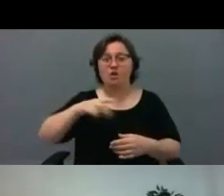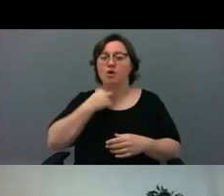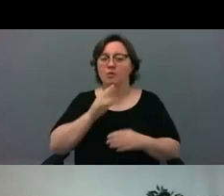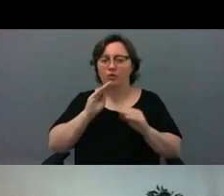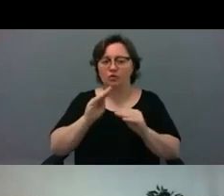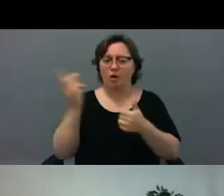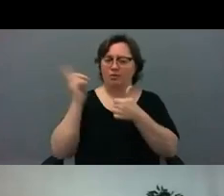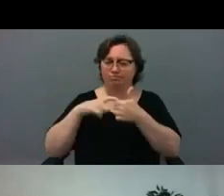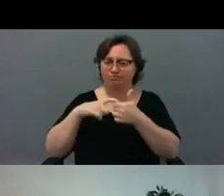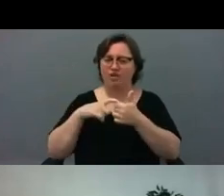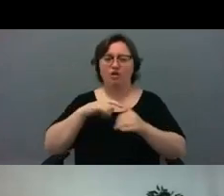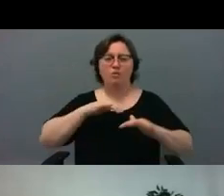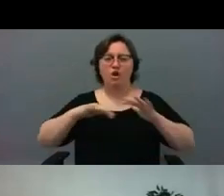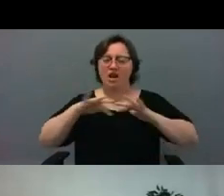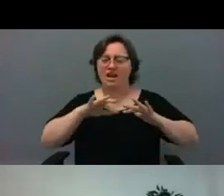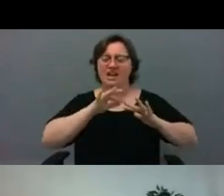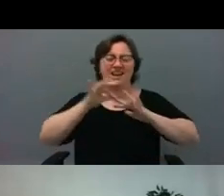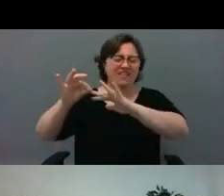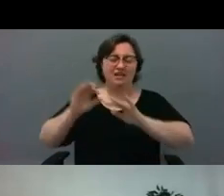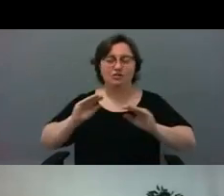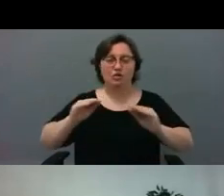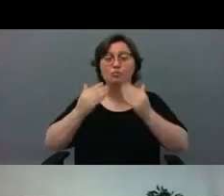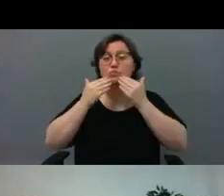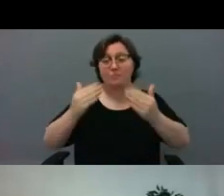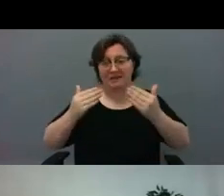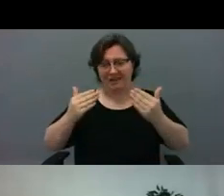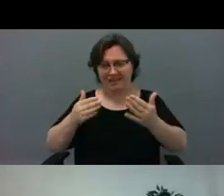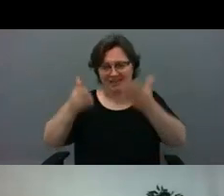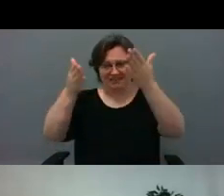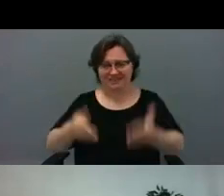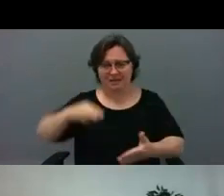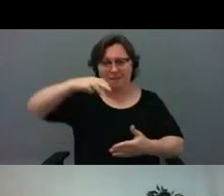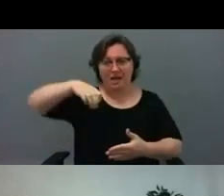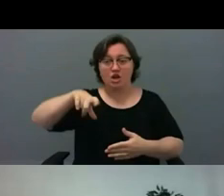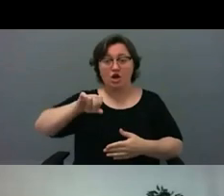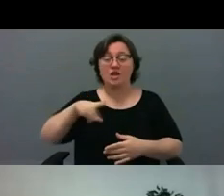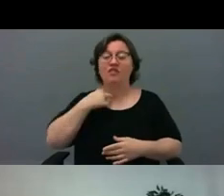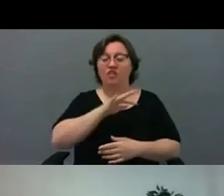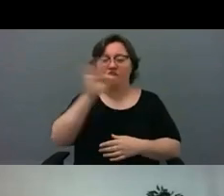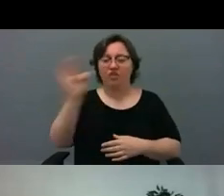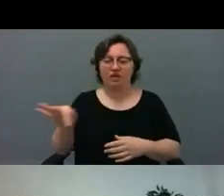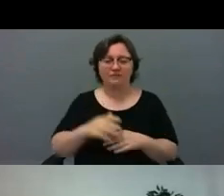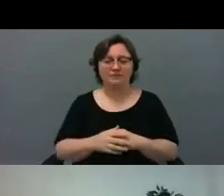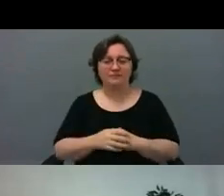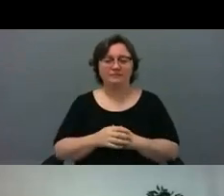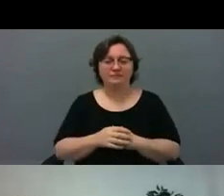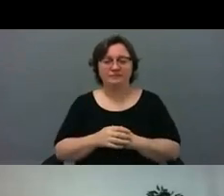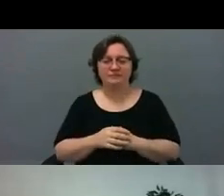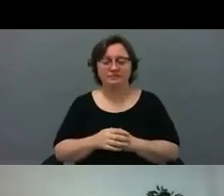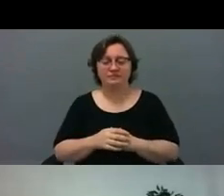por tu implicación, por tu liderazgo, Manoli. Muchísimas, muchísimas gracias. Tuya es la palabra.